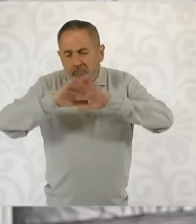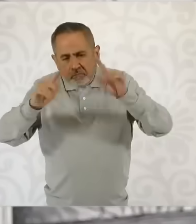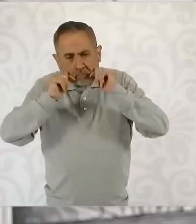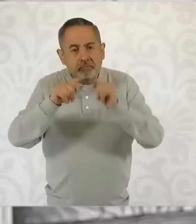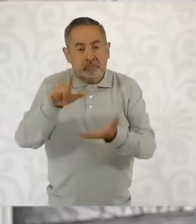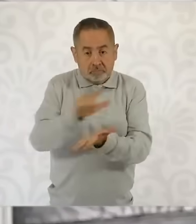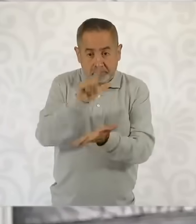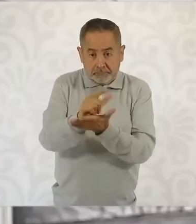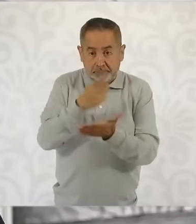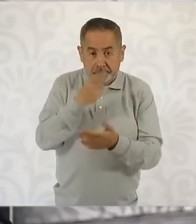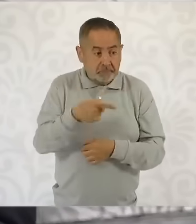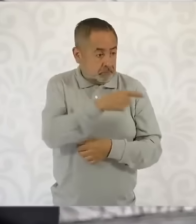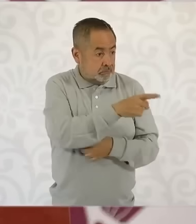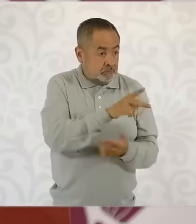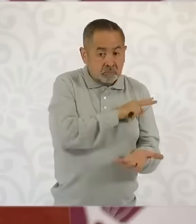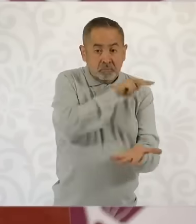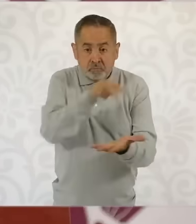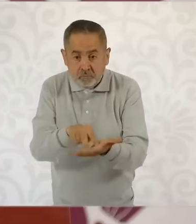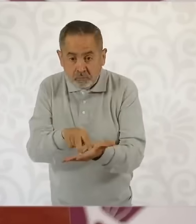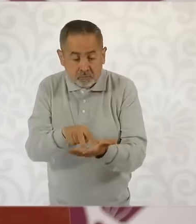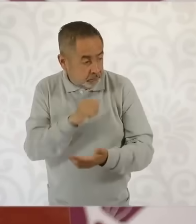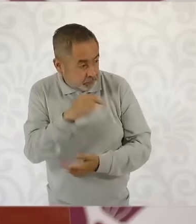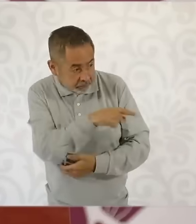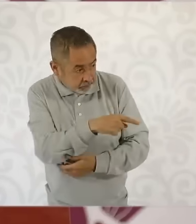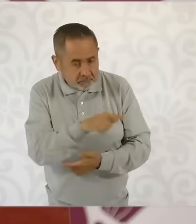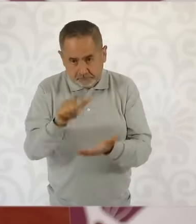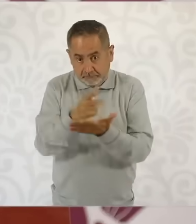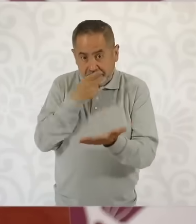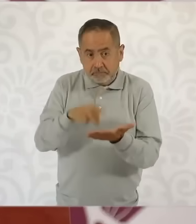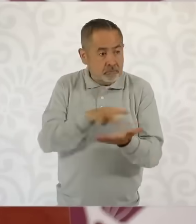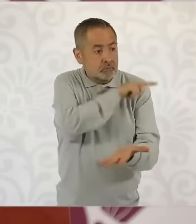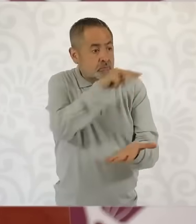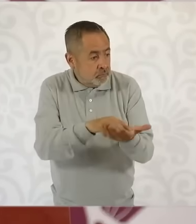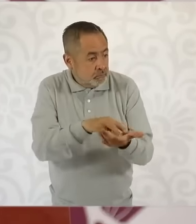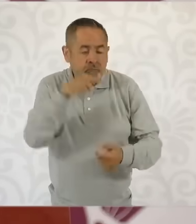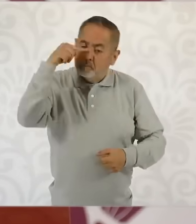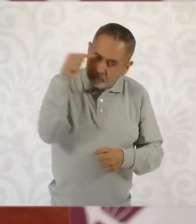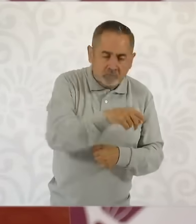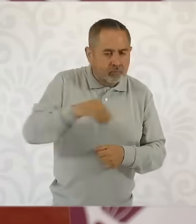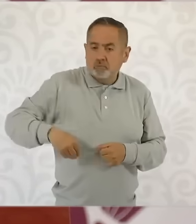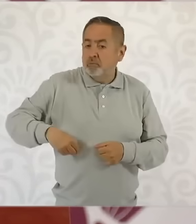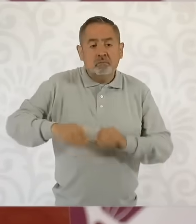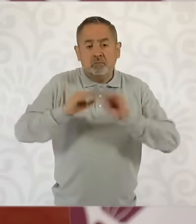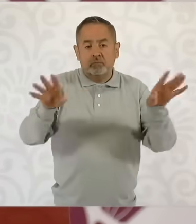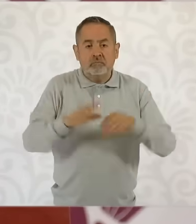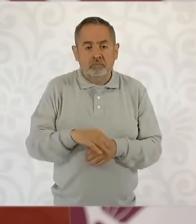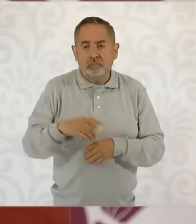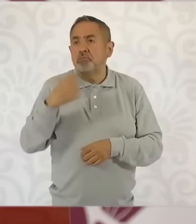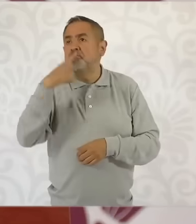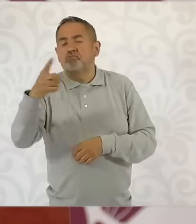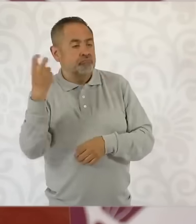ley dice que cuando no comparece el demandado, la responsabilidad que tiene en la